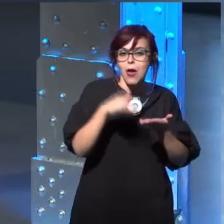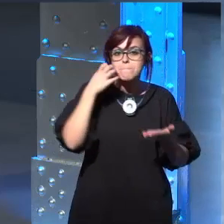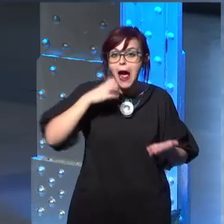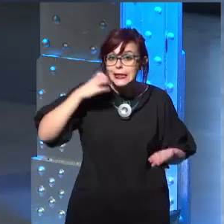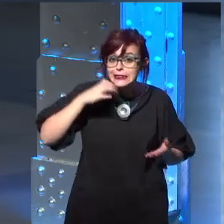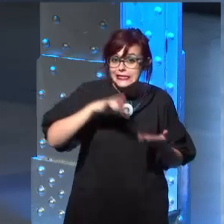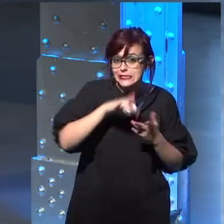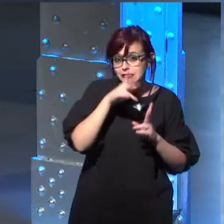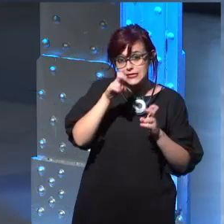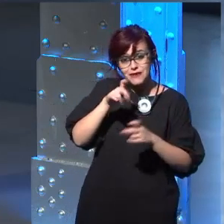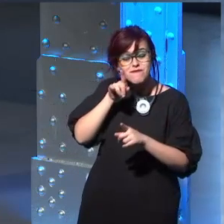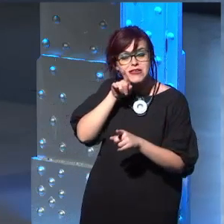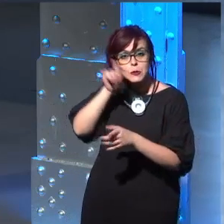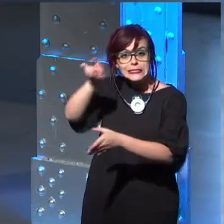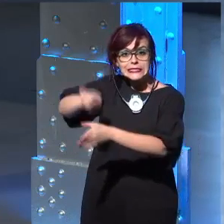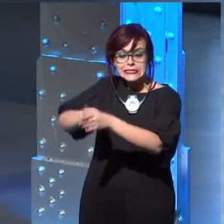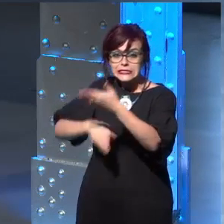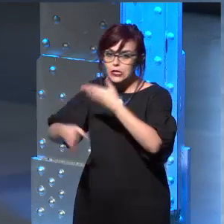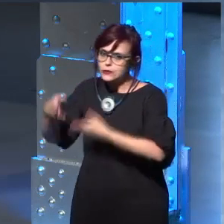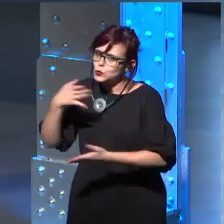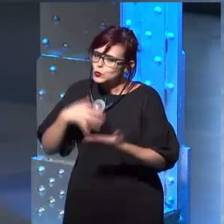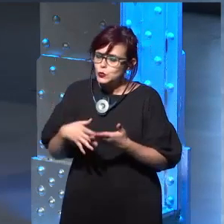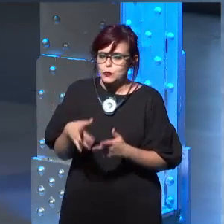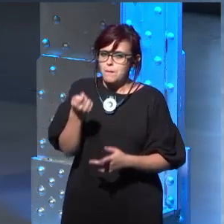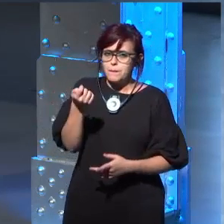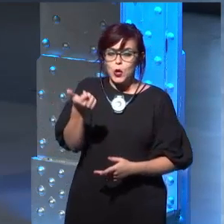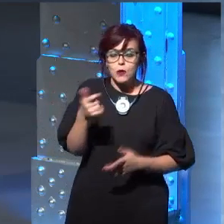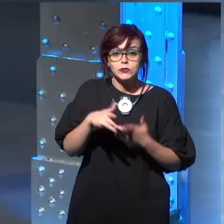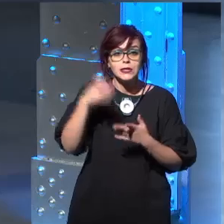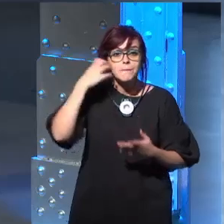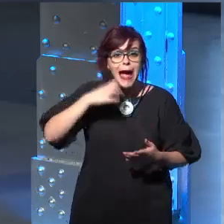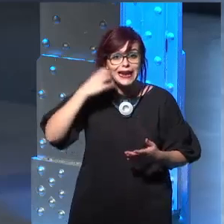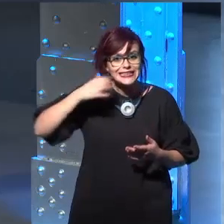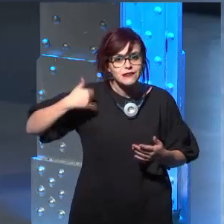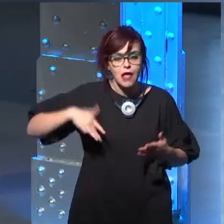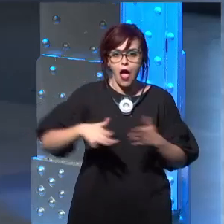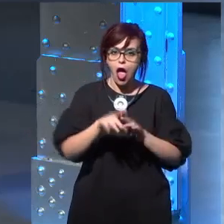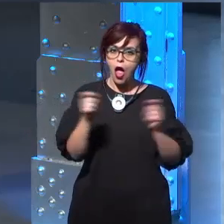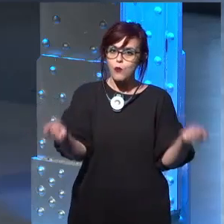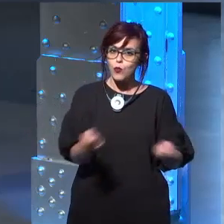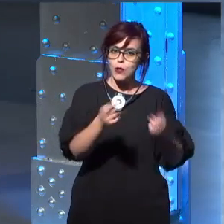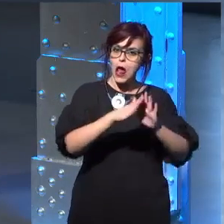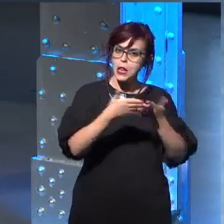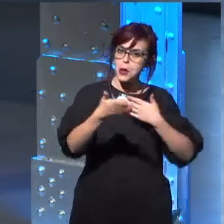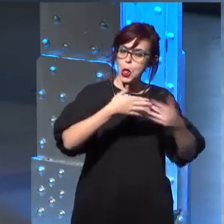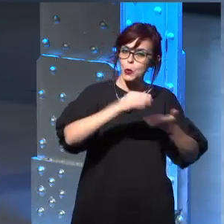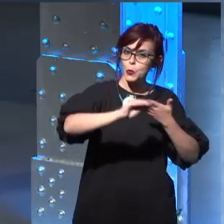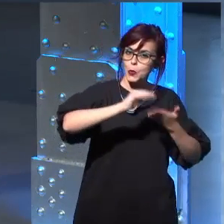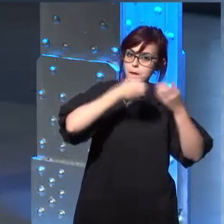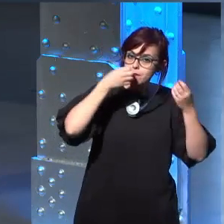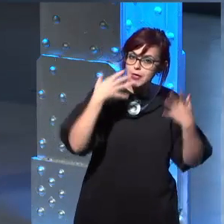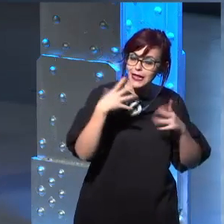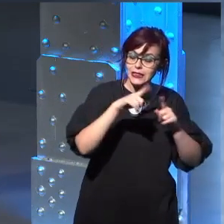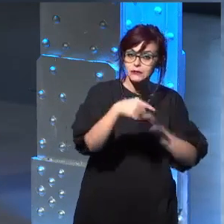principio, Linda y Elio no helped por Martín, pero luego, cuando Martín terminó el